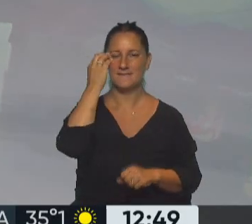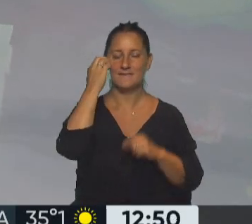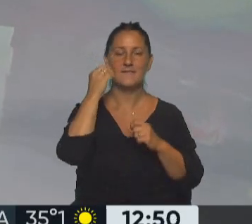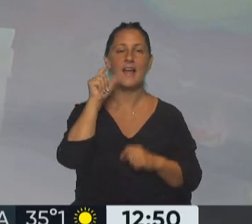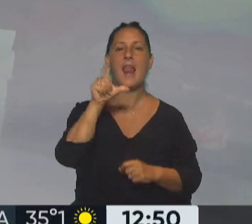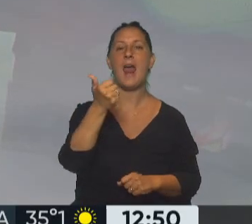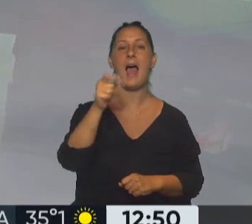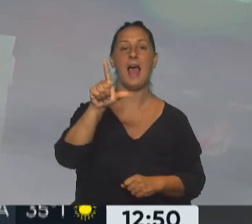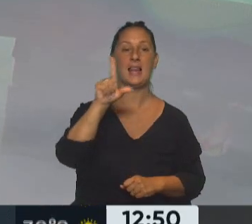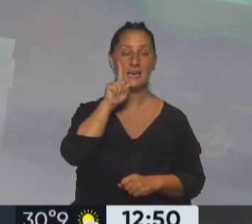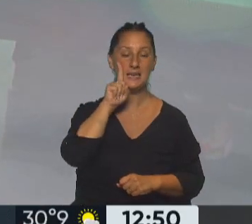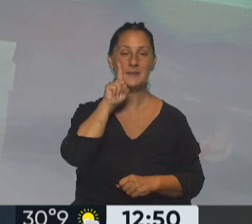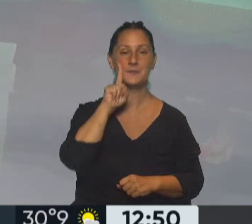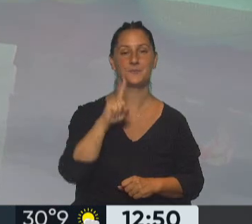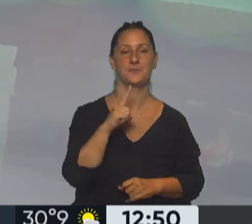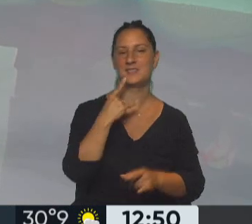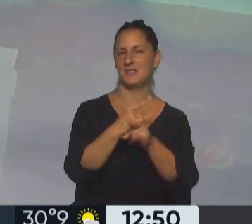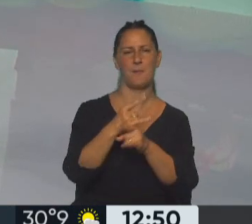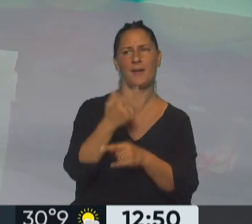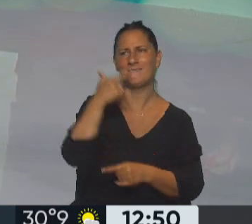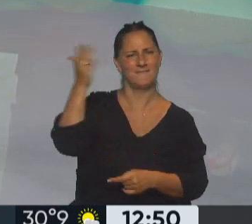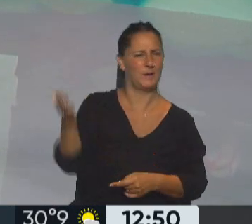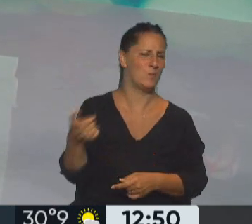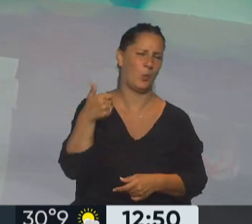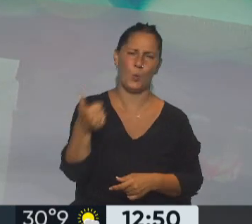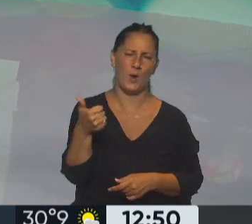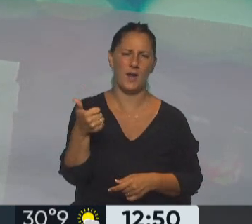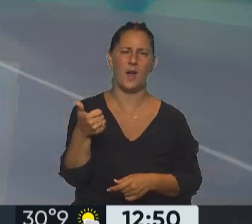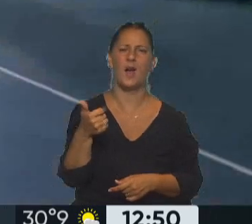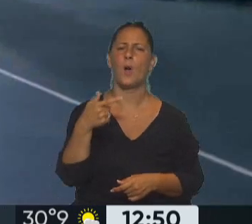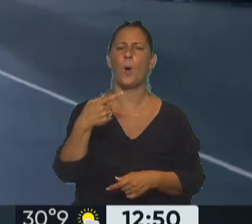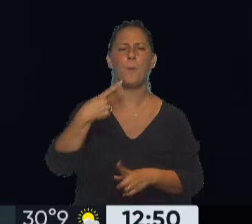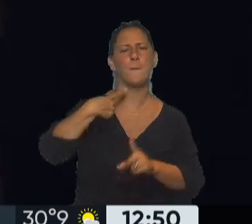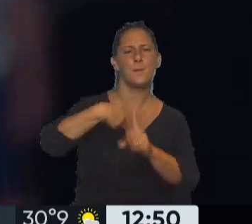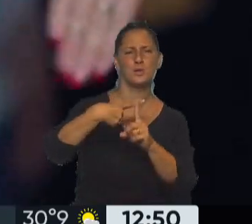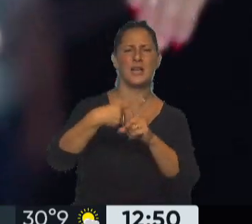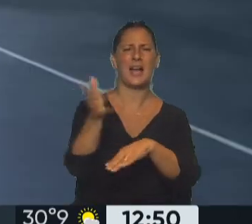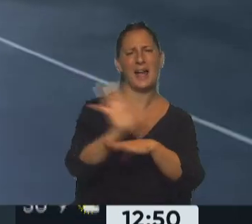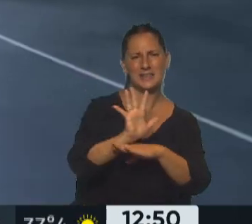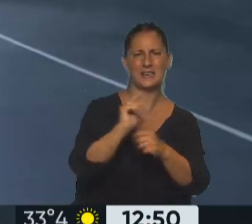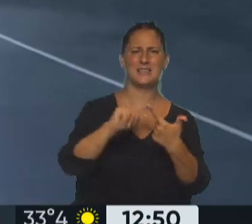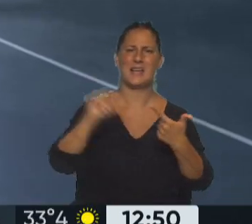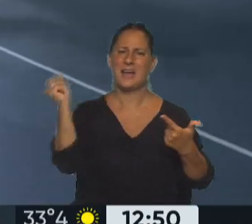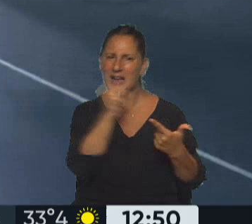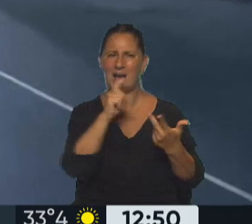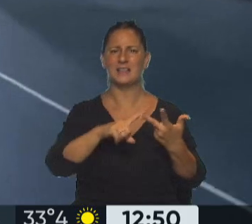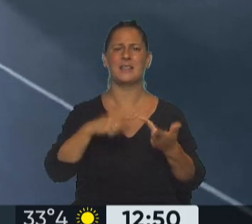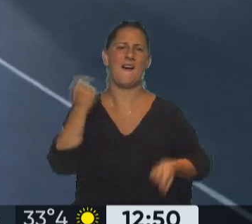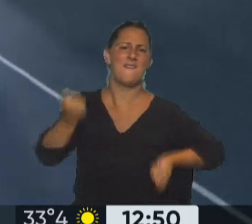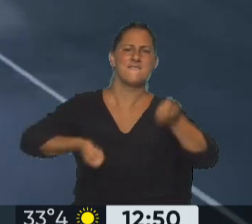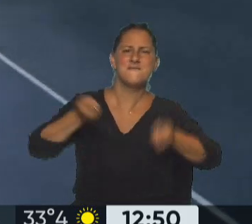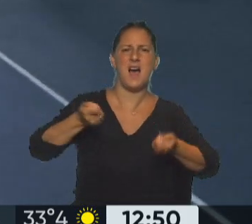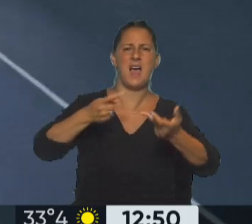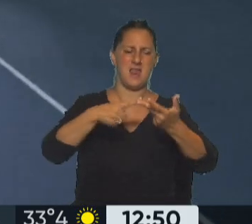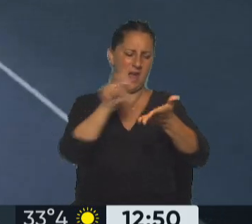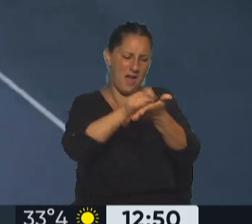Lali Espósito, lo decimos siempre. Es una virtuosa, es actriz, es cantante, gran baila, actriz. Déjame compone,